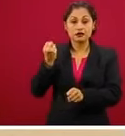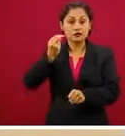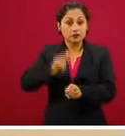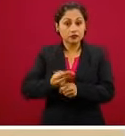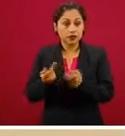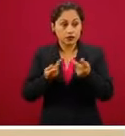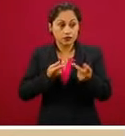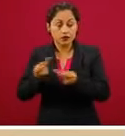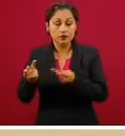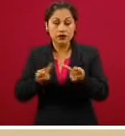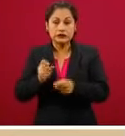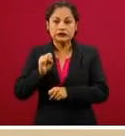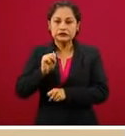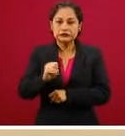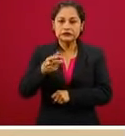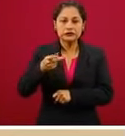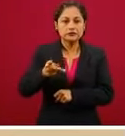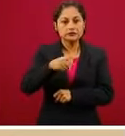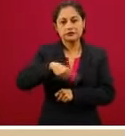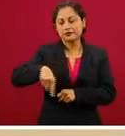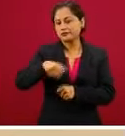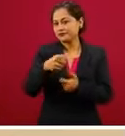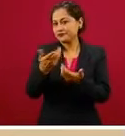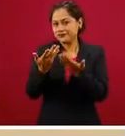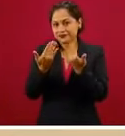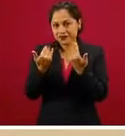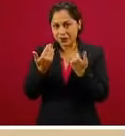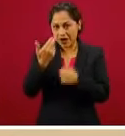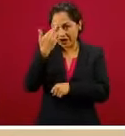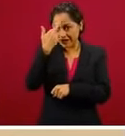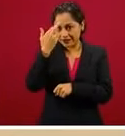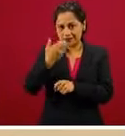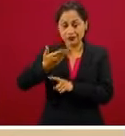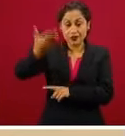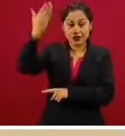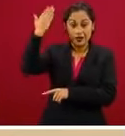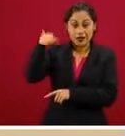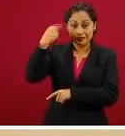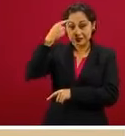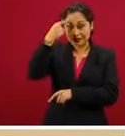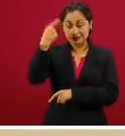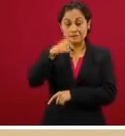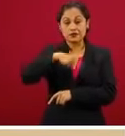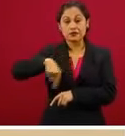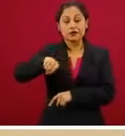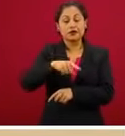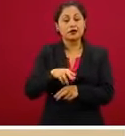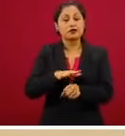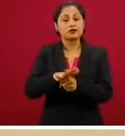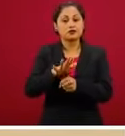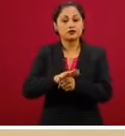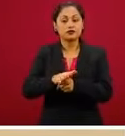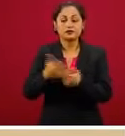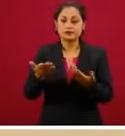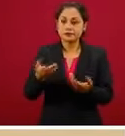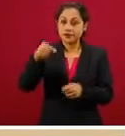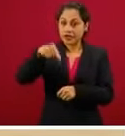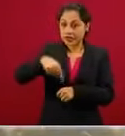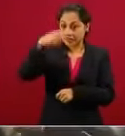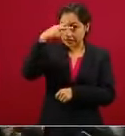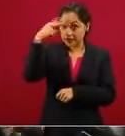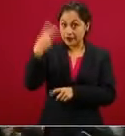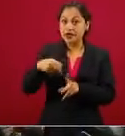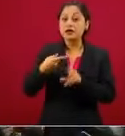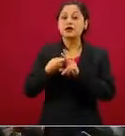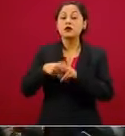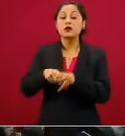momento hicimos algunos países es que nos preparamos en el tiempo que tuvimos la oportunidad. En el caso de México, la preparación inició